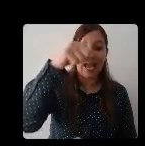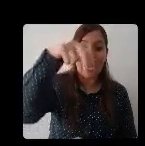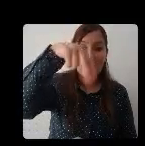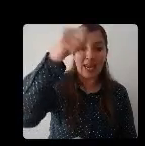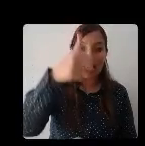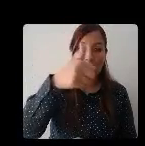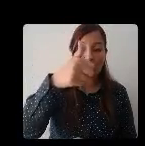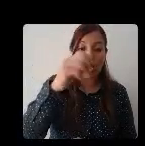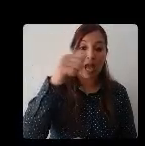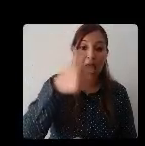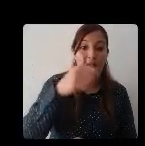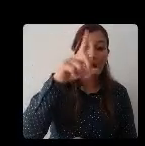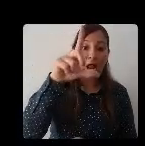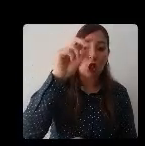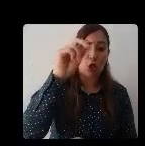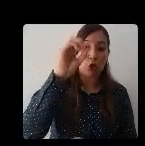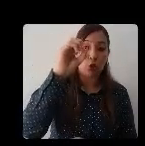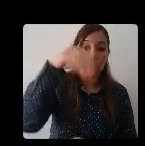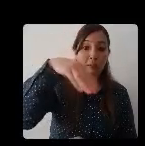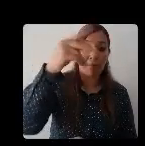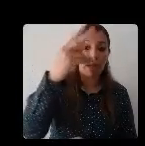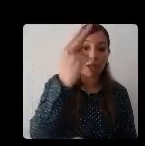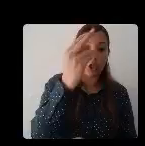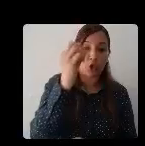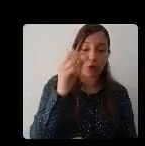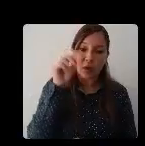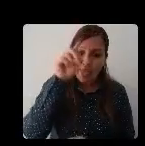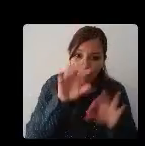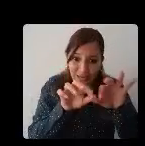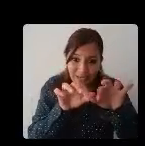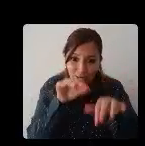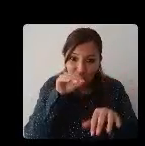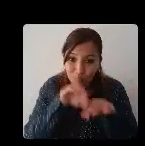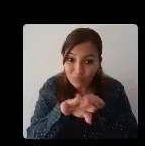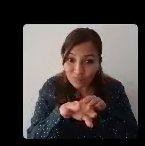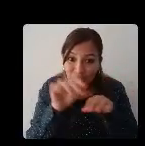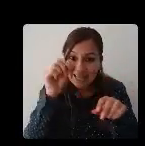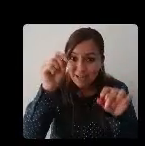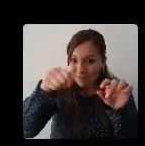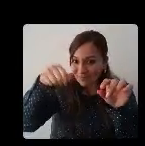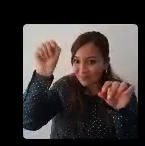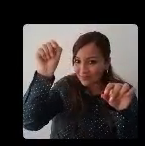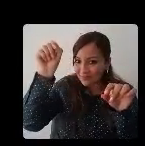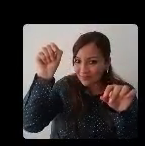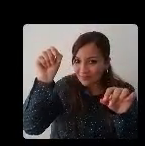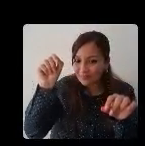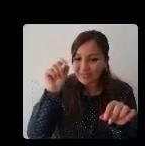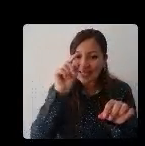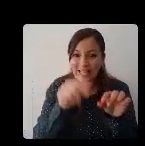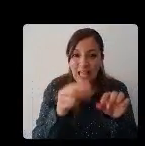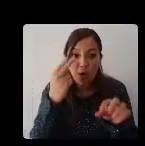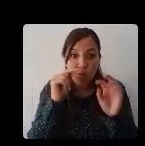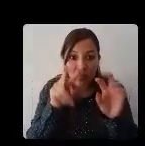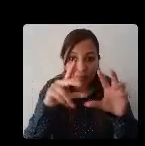las primeras realidades, ¿sí? Pero les invito, ¿no? A vivirlo ahí. Ahí siempre Tingana les espera. Con muchas ganas y con los